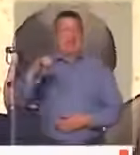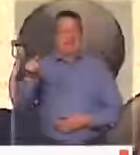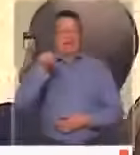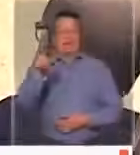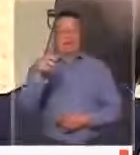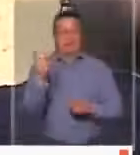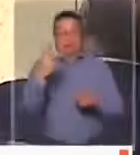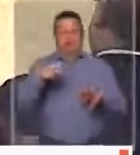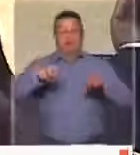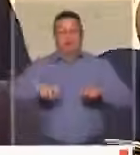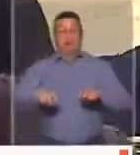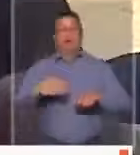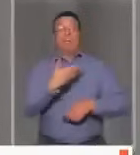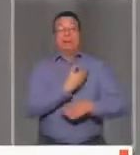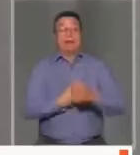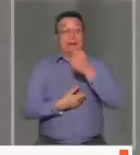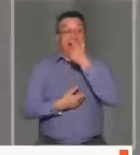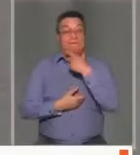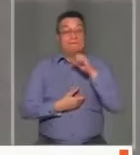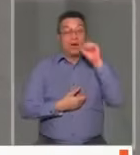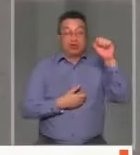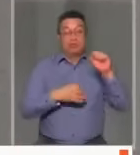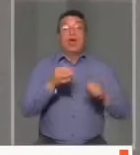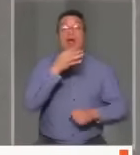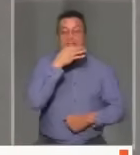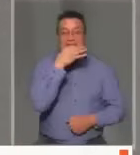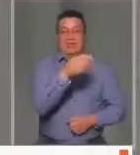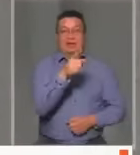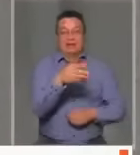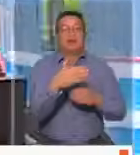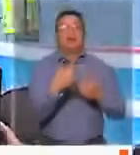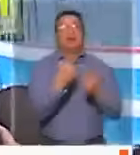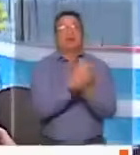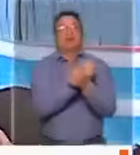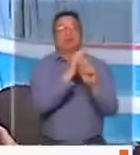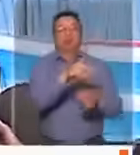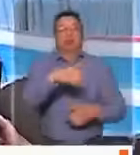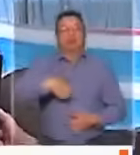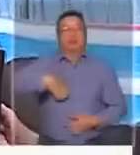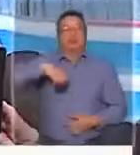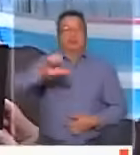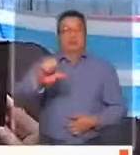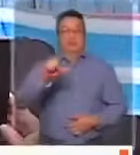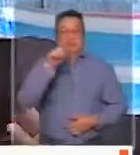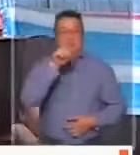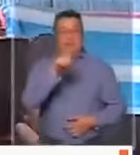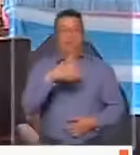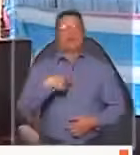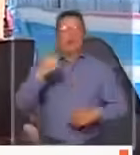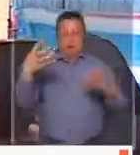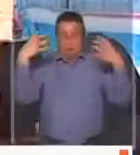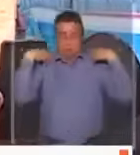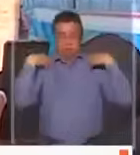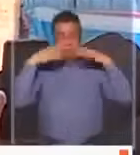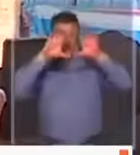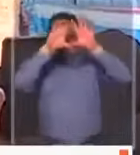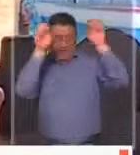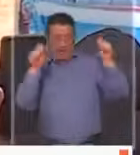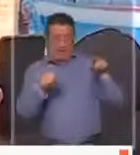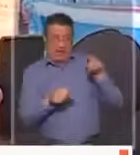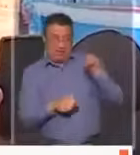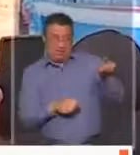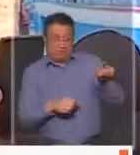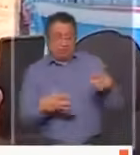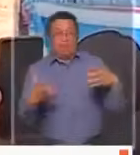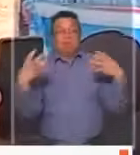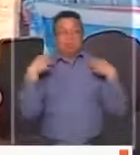fila, el presidente Boric aludió a la salida del director general de la PDI. Las investigaciones las lleva adelante Fiscalía, nosotros hemos establecido un